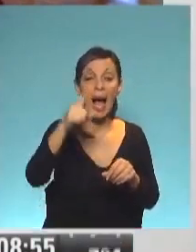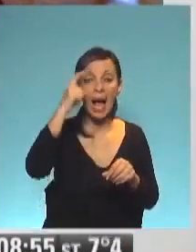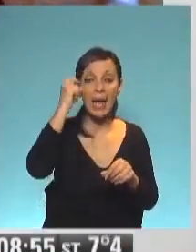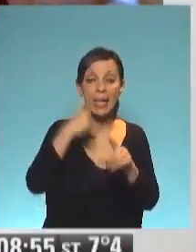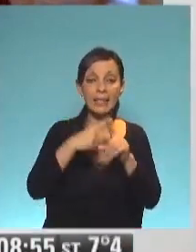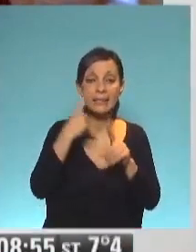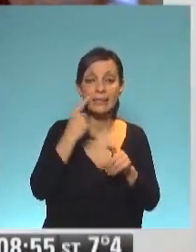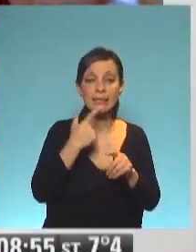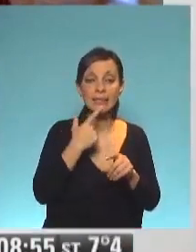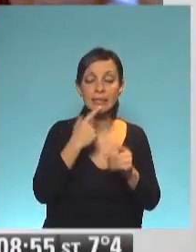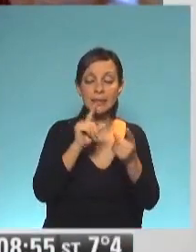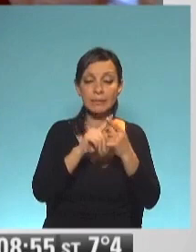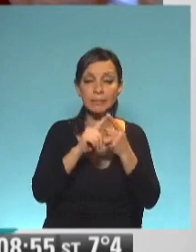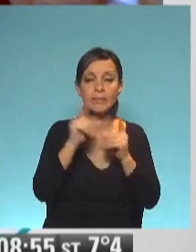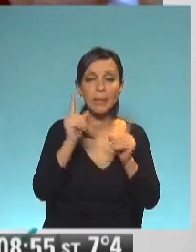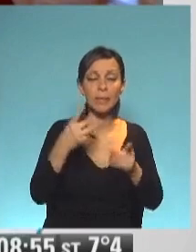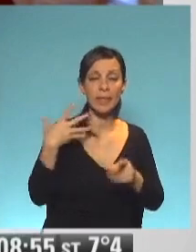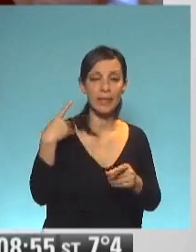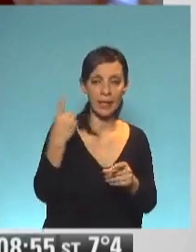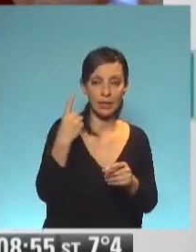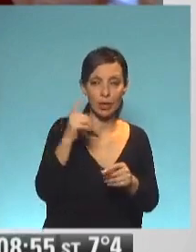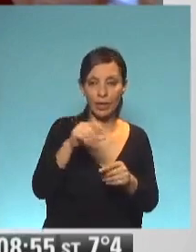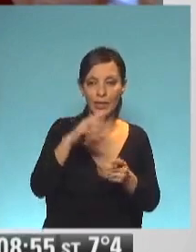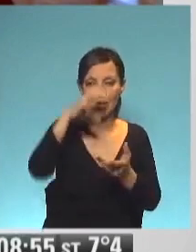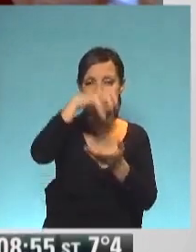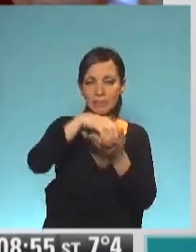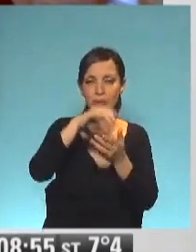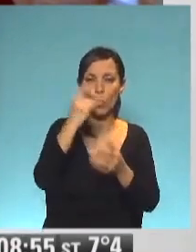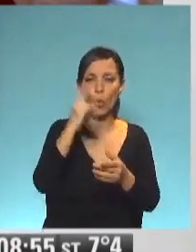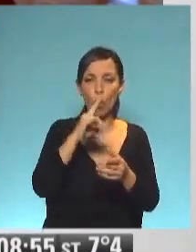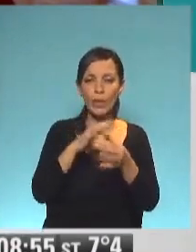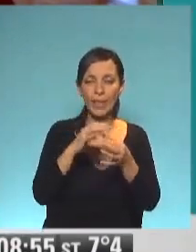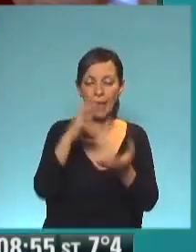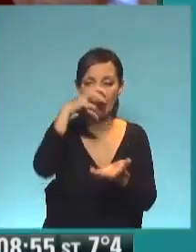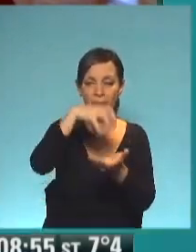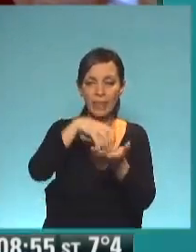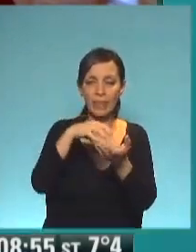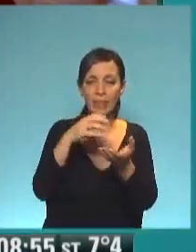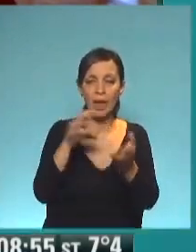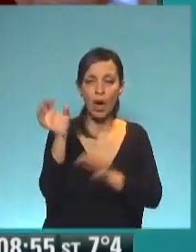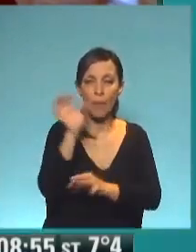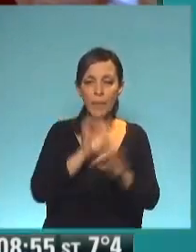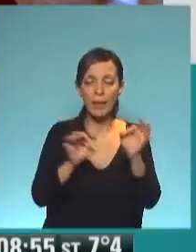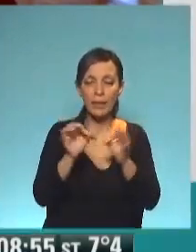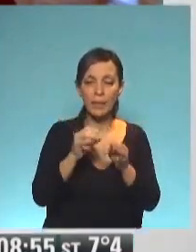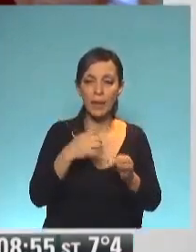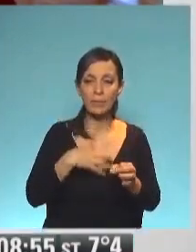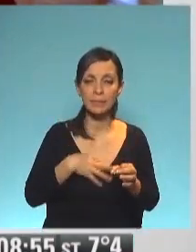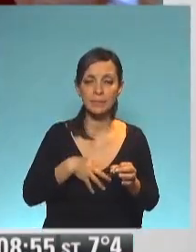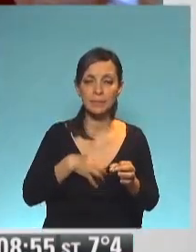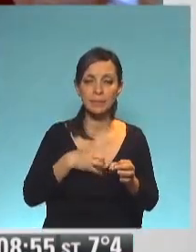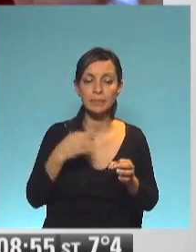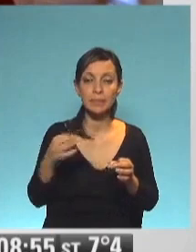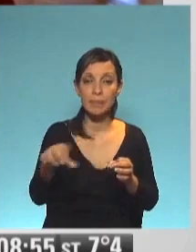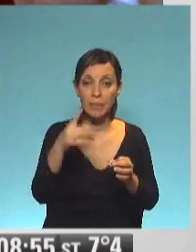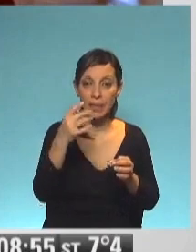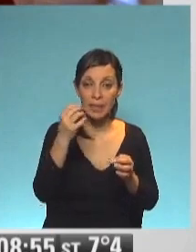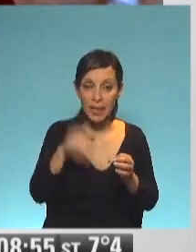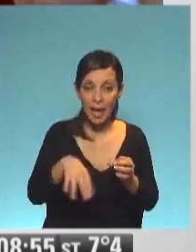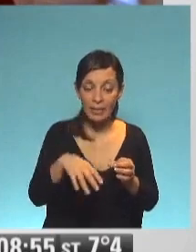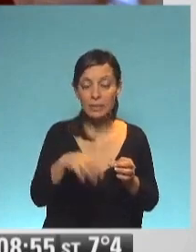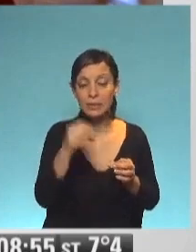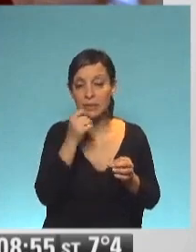que es biólogo y que es director justamente de esta unidad operativa de contención. No sé si Alexis está. Si no está, seguimos charlando con